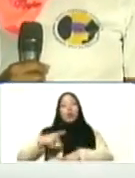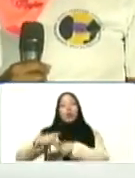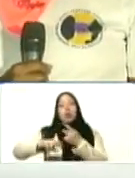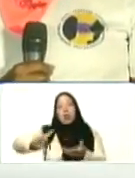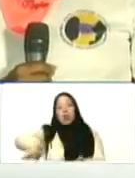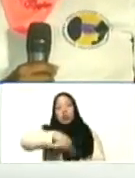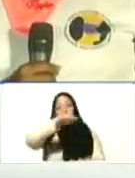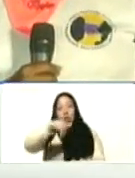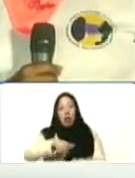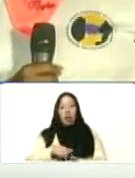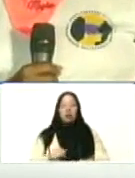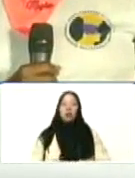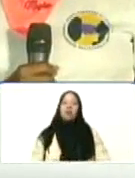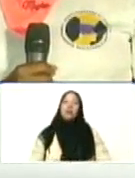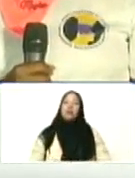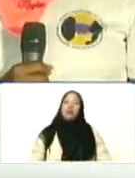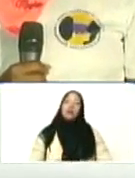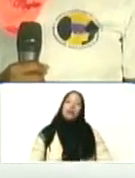nacional.